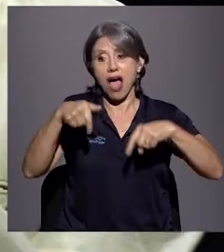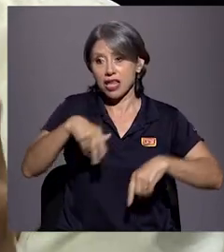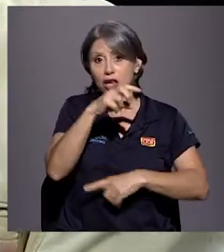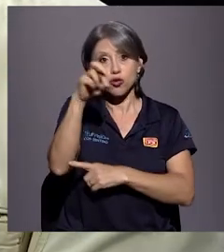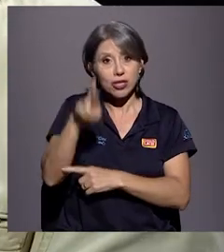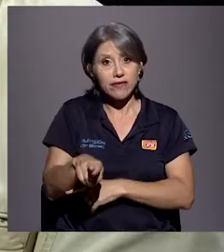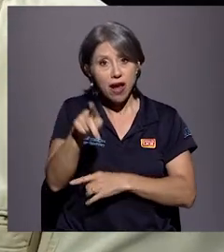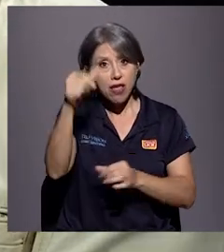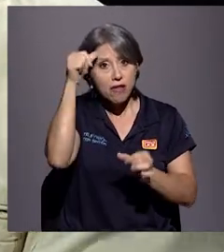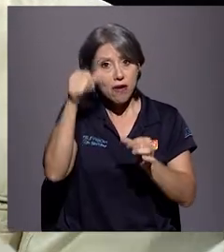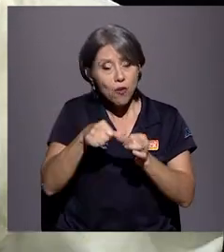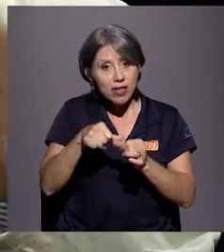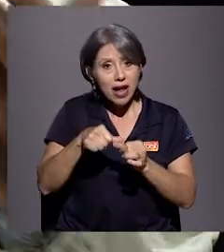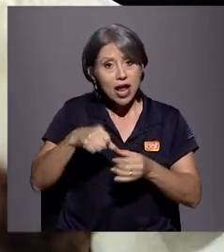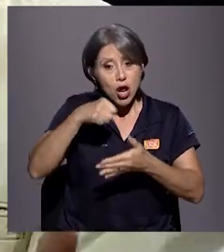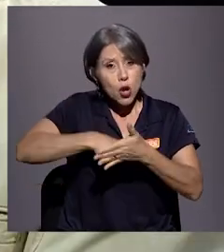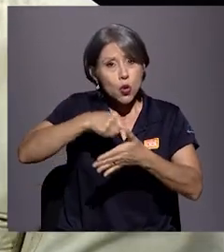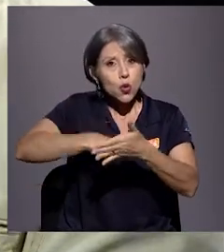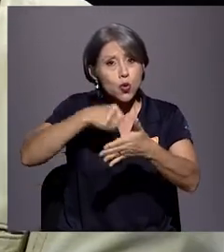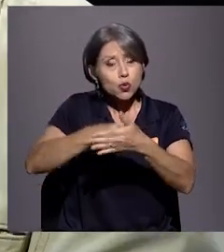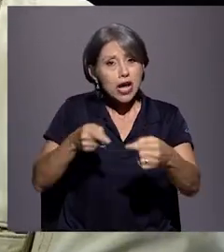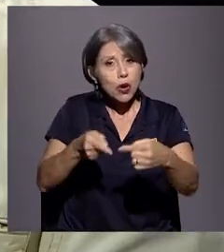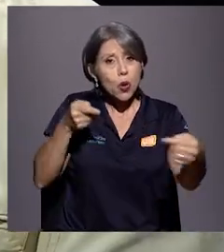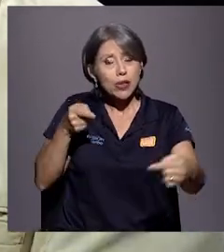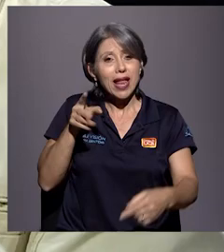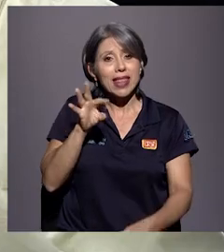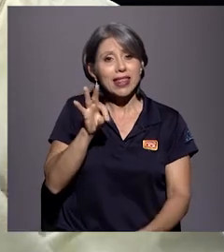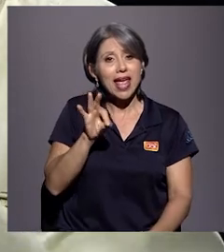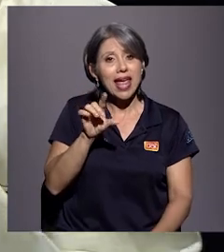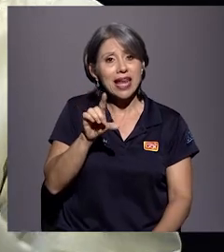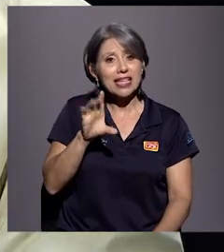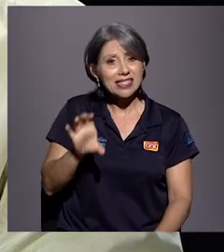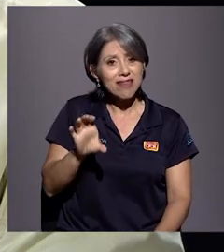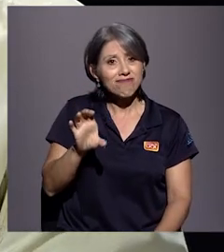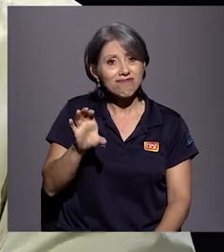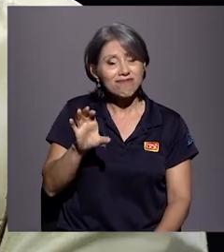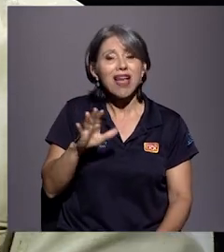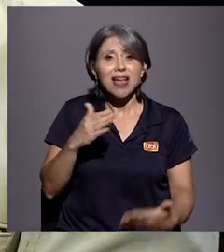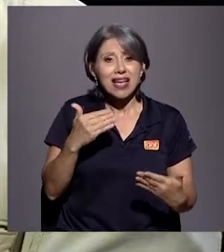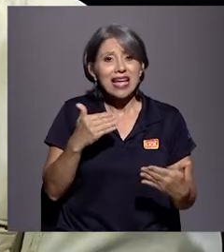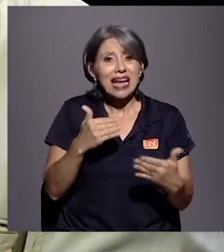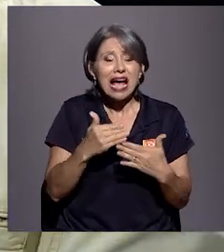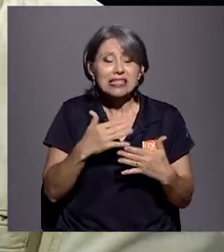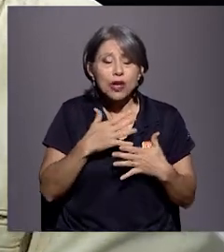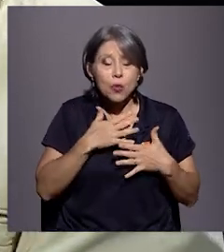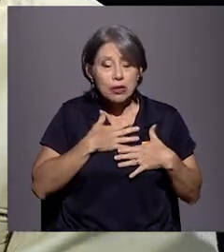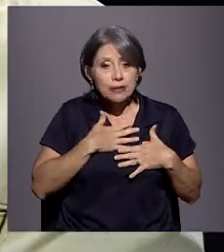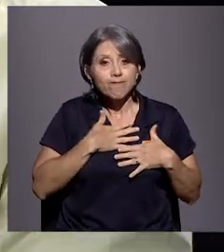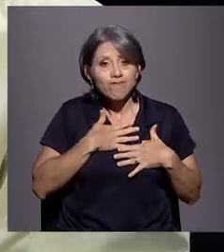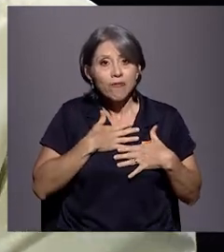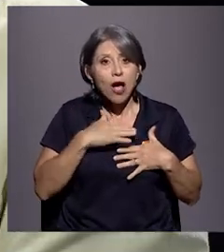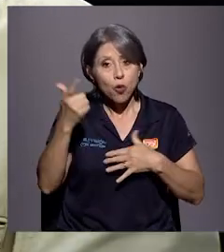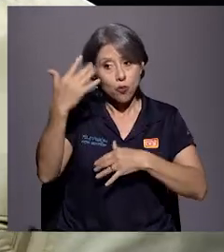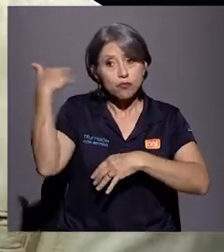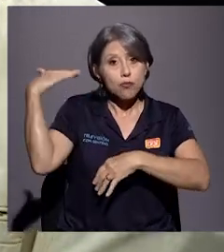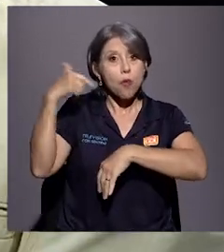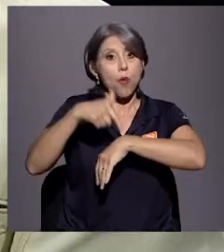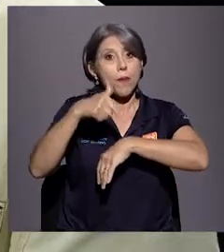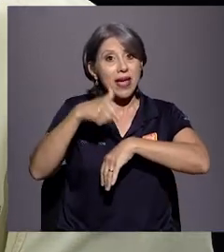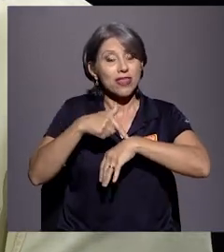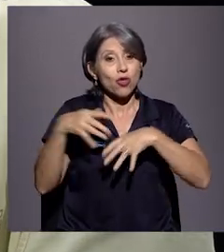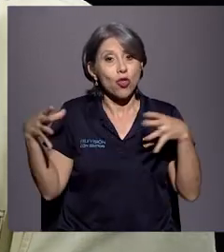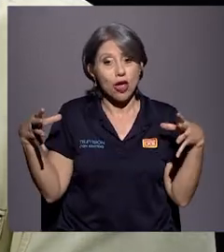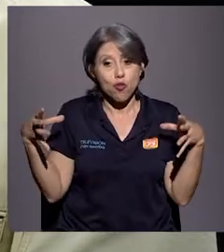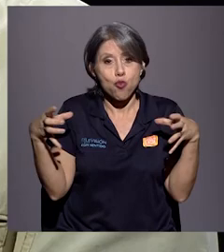se recuerda muy bien de la lucha contra el TLC, que casi fue, casi con nostalgia, digamos, sí, de un momento de unión que nunca